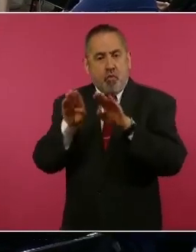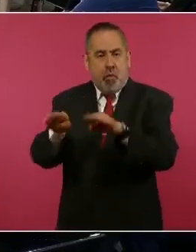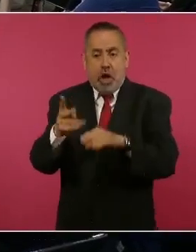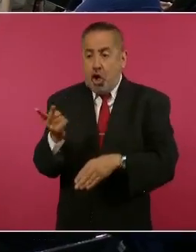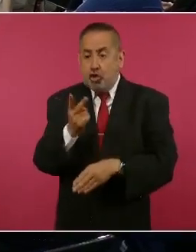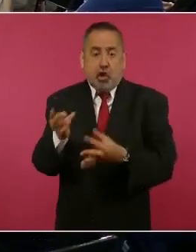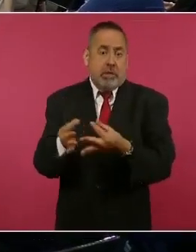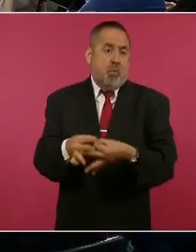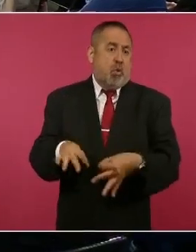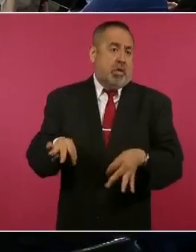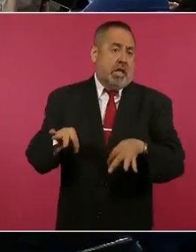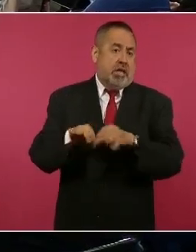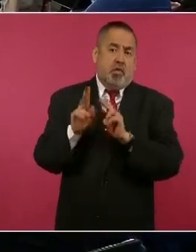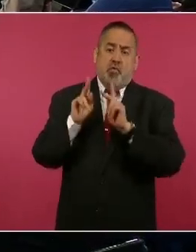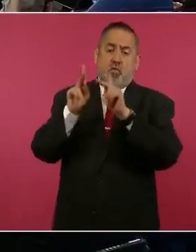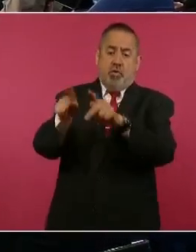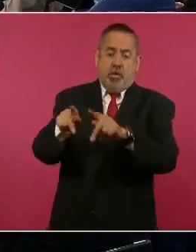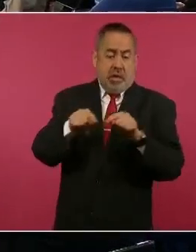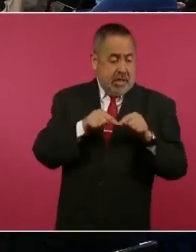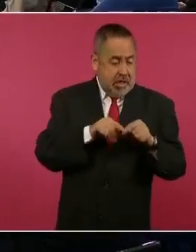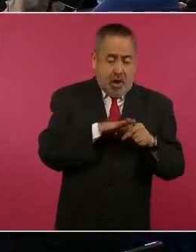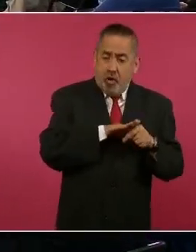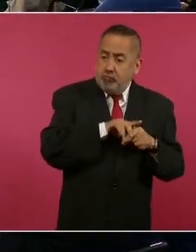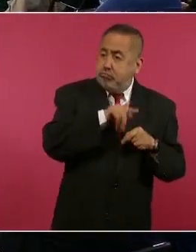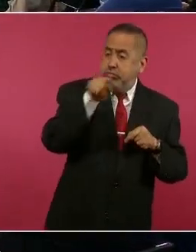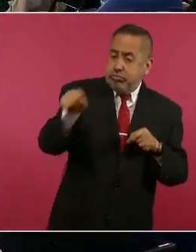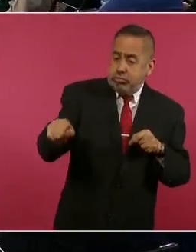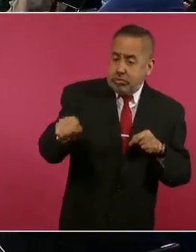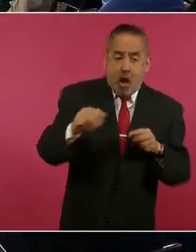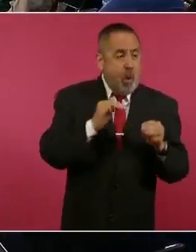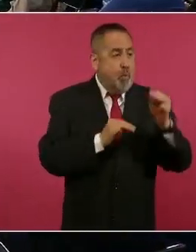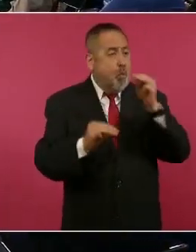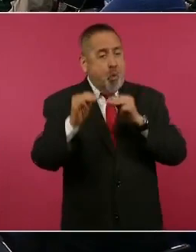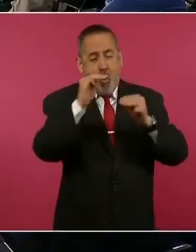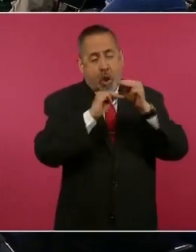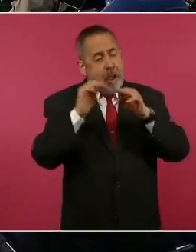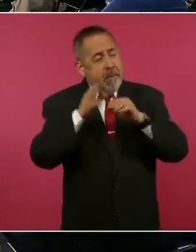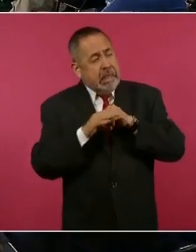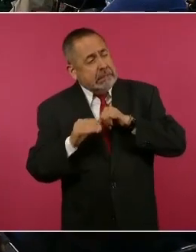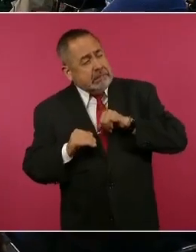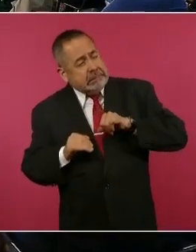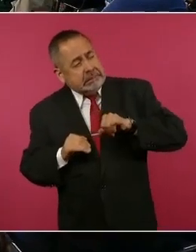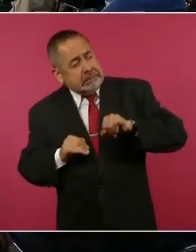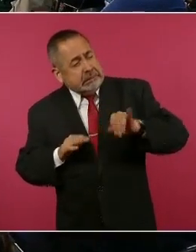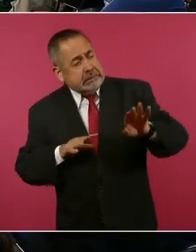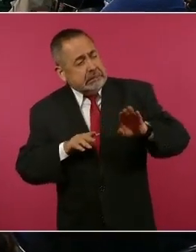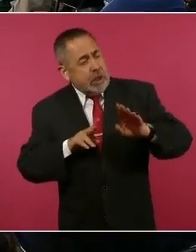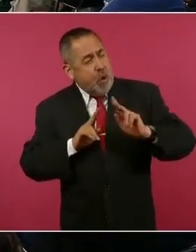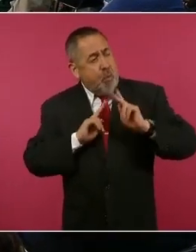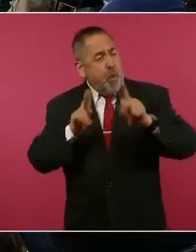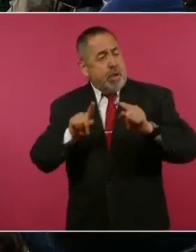importantísimos porque van a comunicar a mucha gente de la sierra, de la zona más marginada de Chiapas,